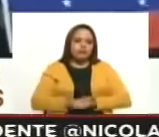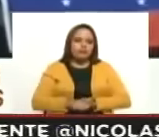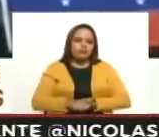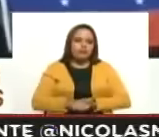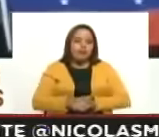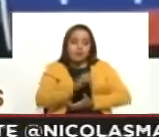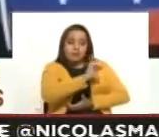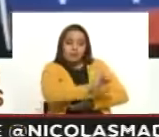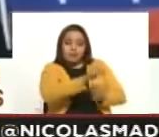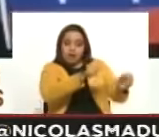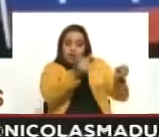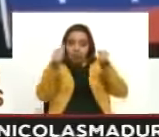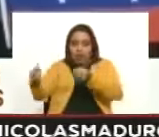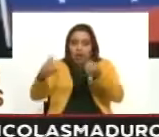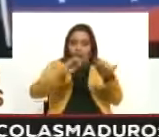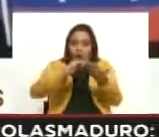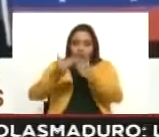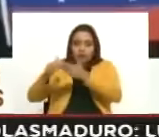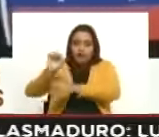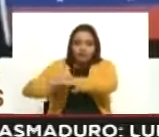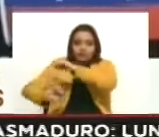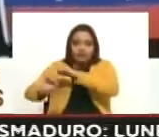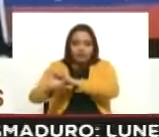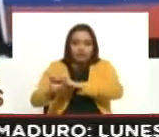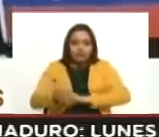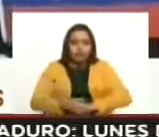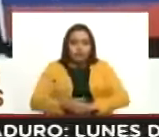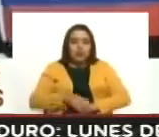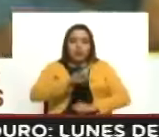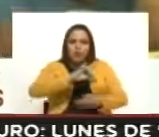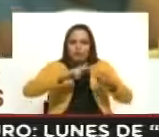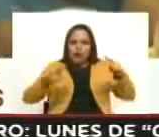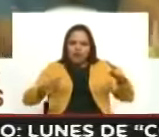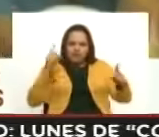La comunidad. ¿La UPAS directamente? No, puede tener un equipo.